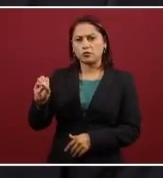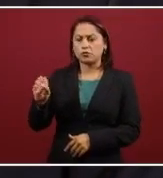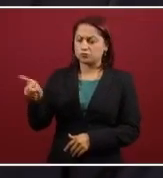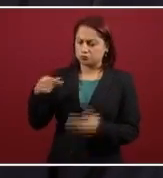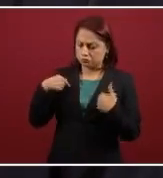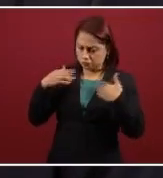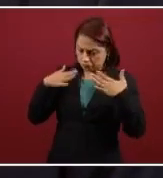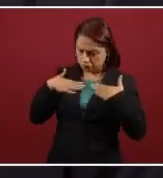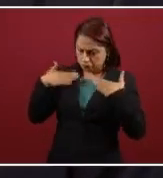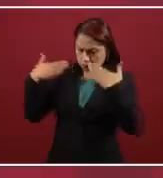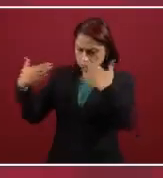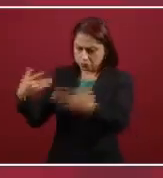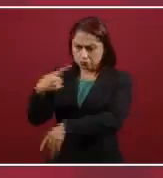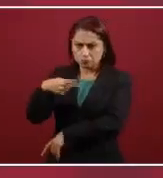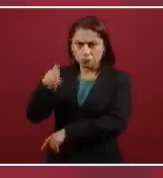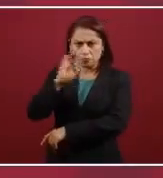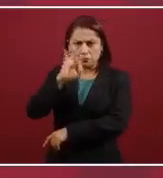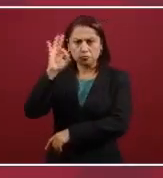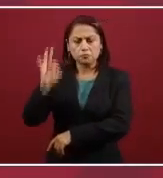para